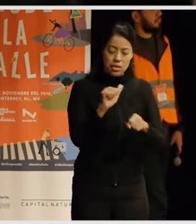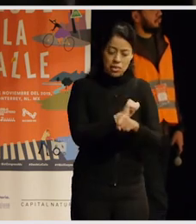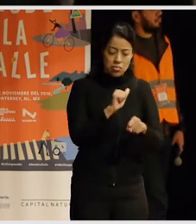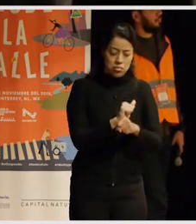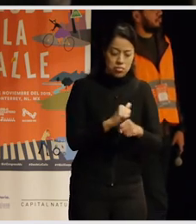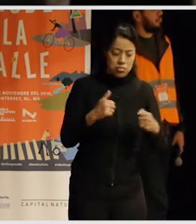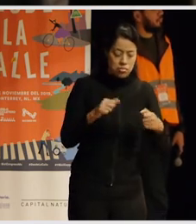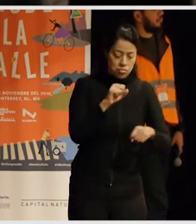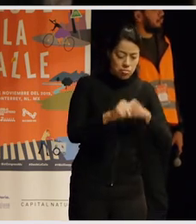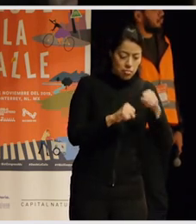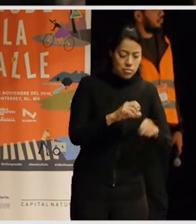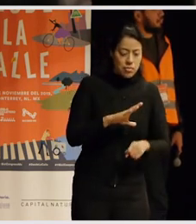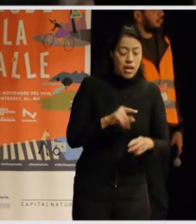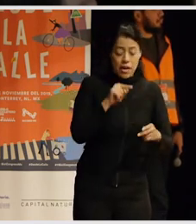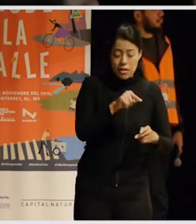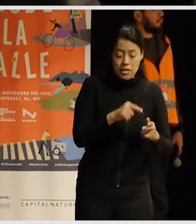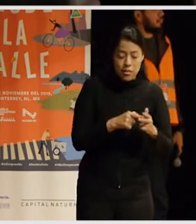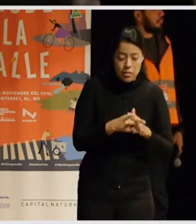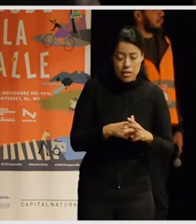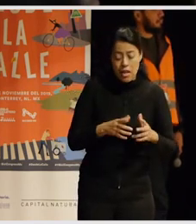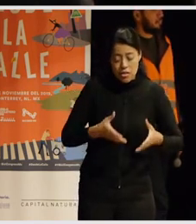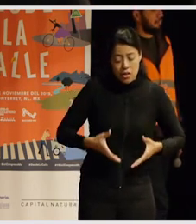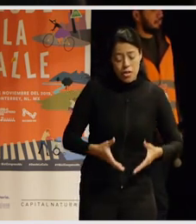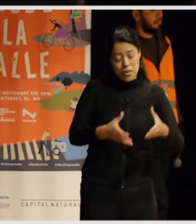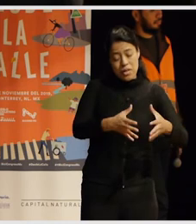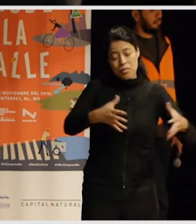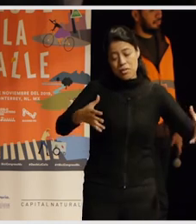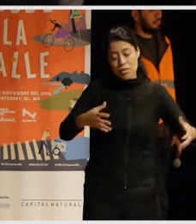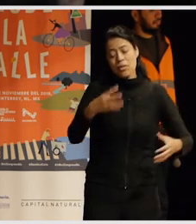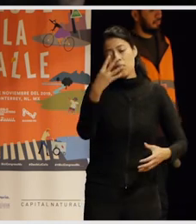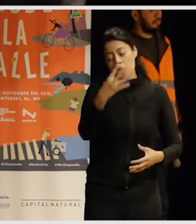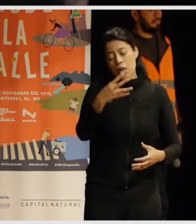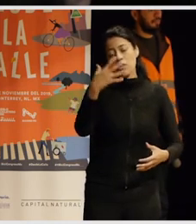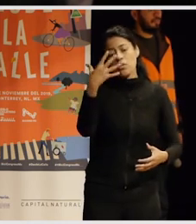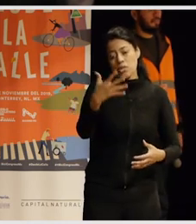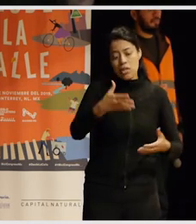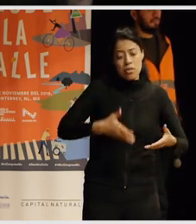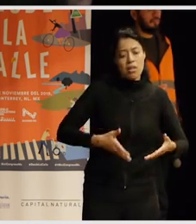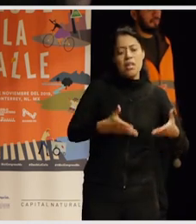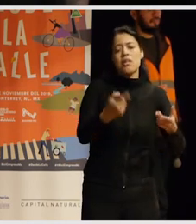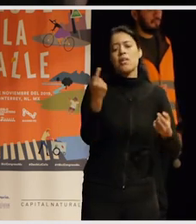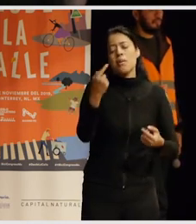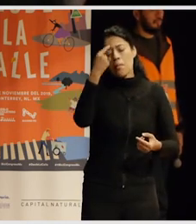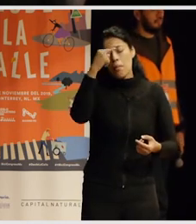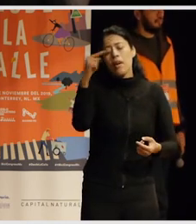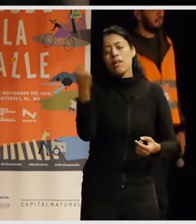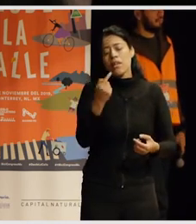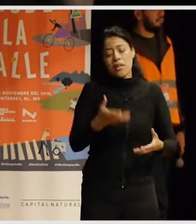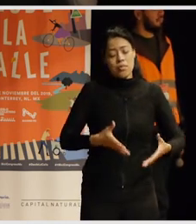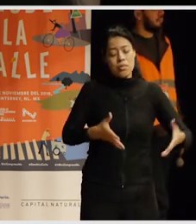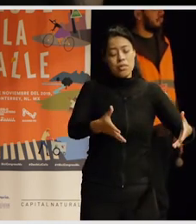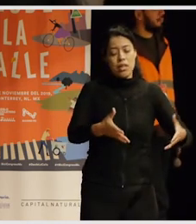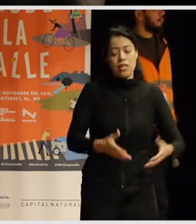todo y se podría empezar por ahí como dices hay avenidas grandísimas nos atenemos calles de 4 o 5 carriles o sea para qué queremos cinco carriles no